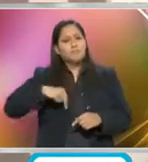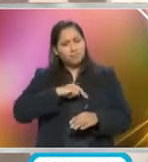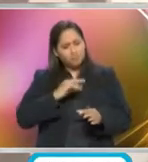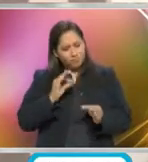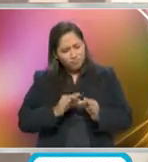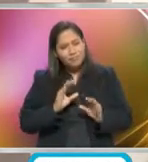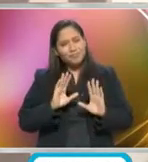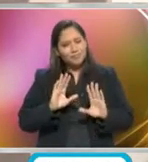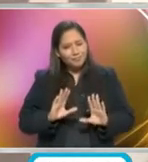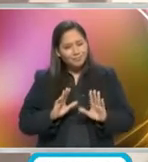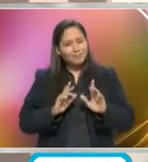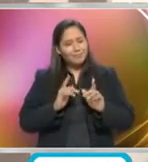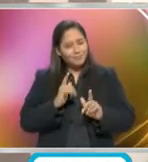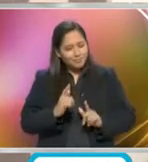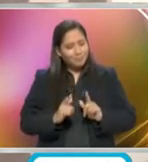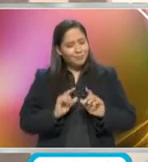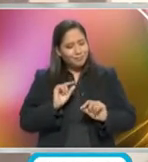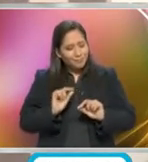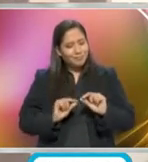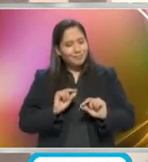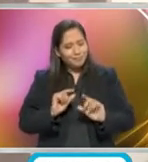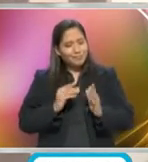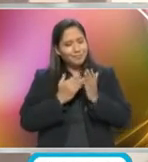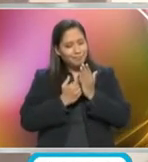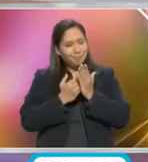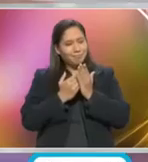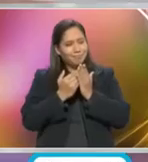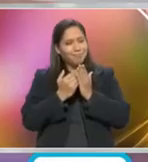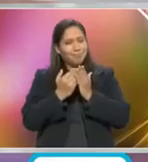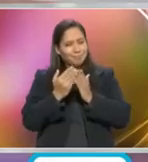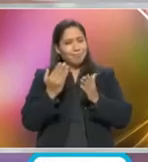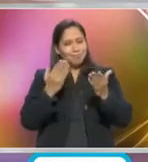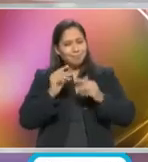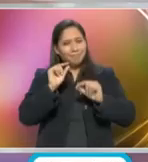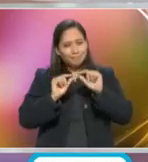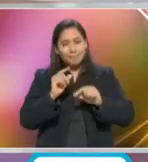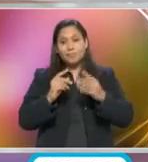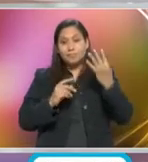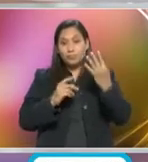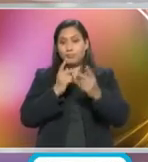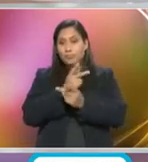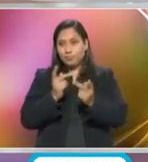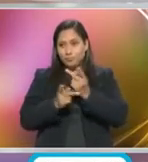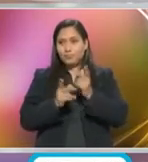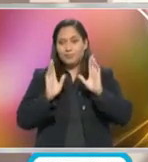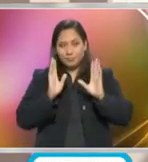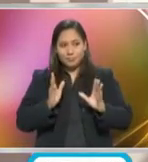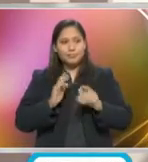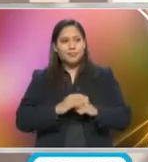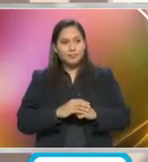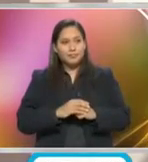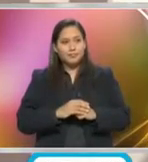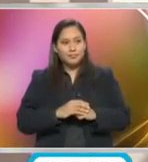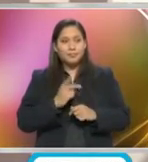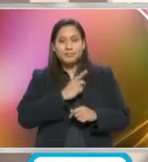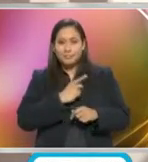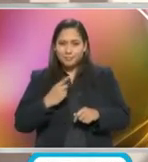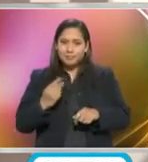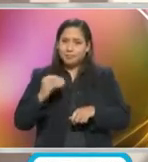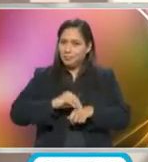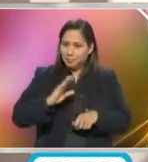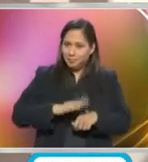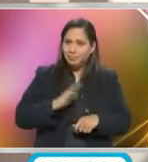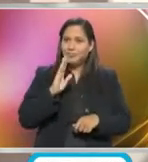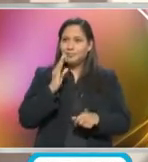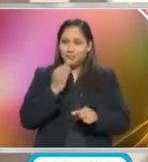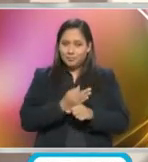constantes, despacito, pero constantes, poco a poquito, para arriba, claro. Para arriba. Así es. Cuatro producciones ya. Cuatro ya, sí. Deberían de ser más, pero bueno,